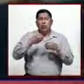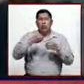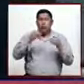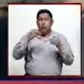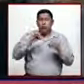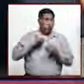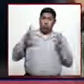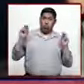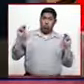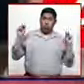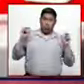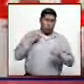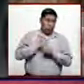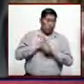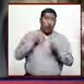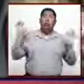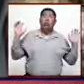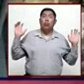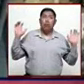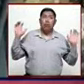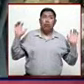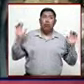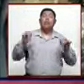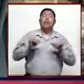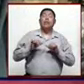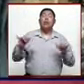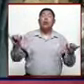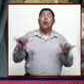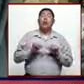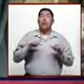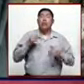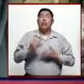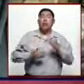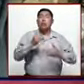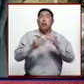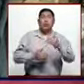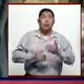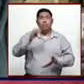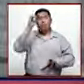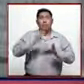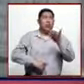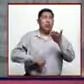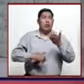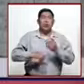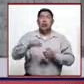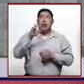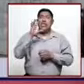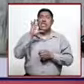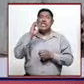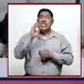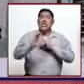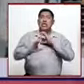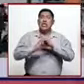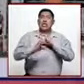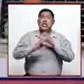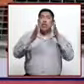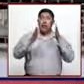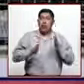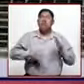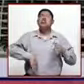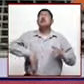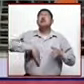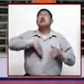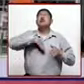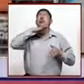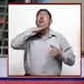yo no descargo, señor. Trabajo con eso. De igual manera, se ha procedido al secuestro de 7 motorizados camiones que